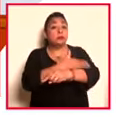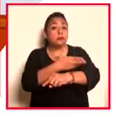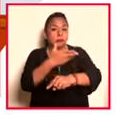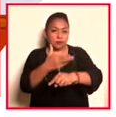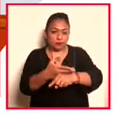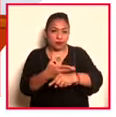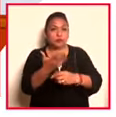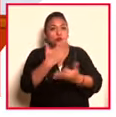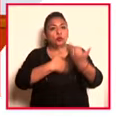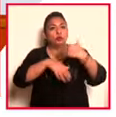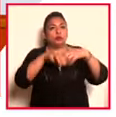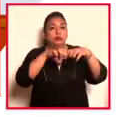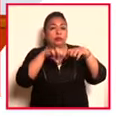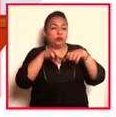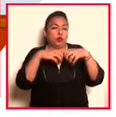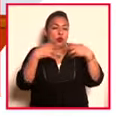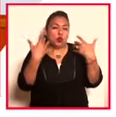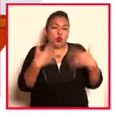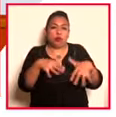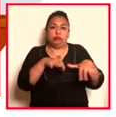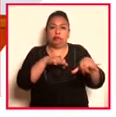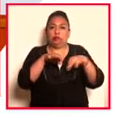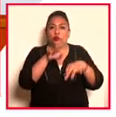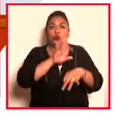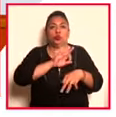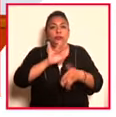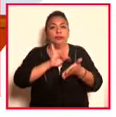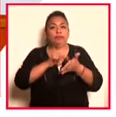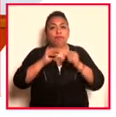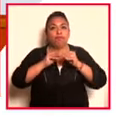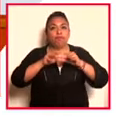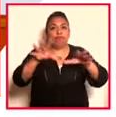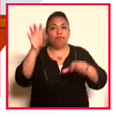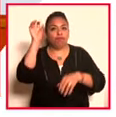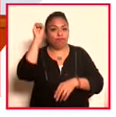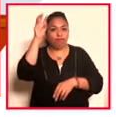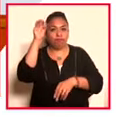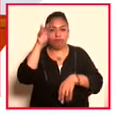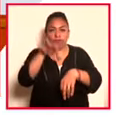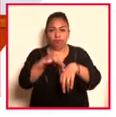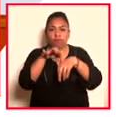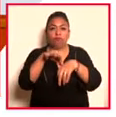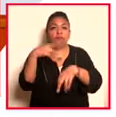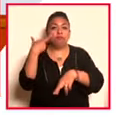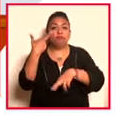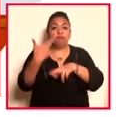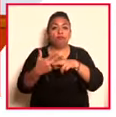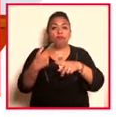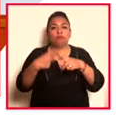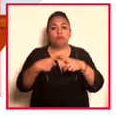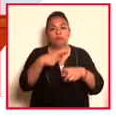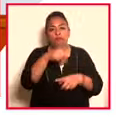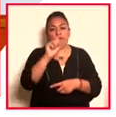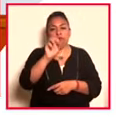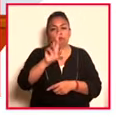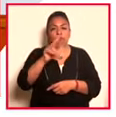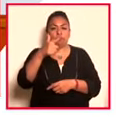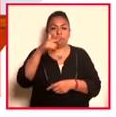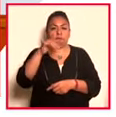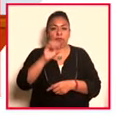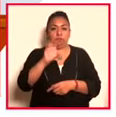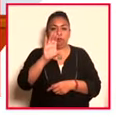acompañados por todo este gran equipo que hace posible esta transmisión completamente en vivo, encabezada por el señor Sergio Camus.